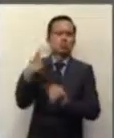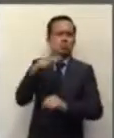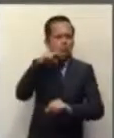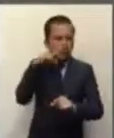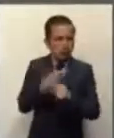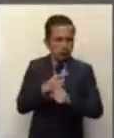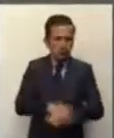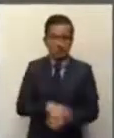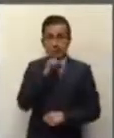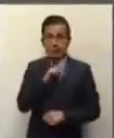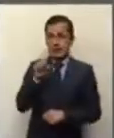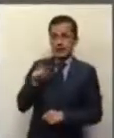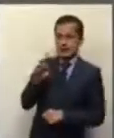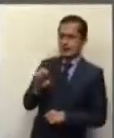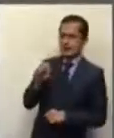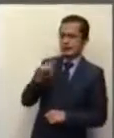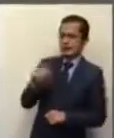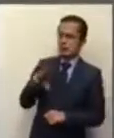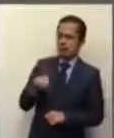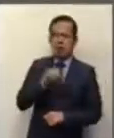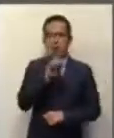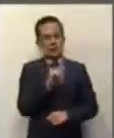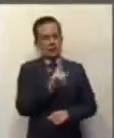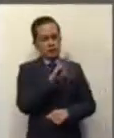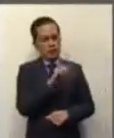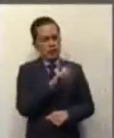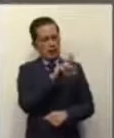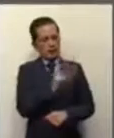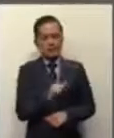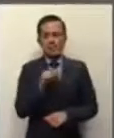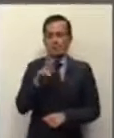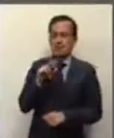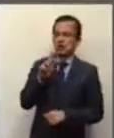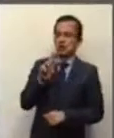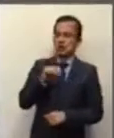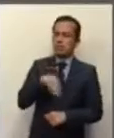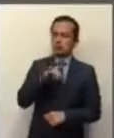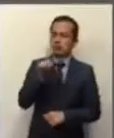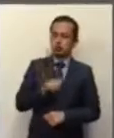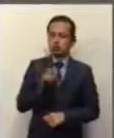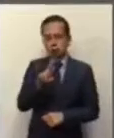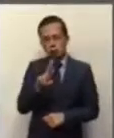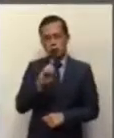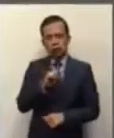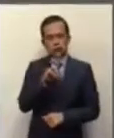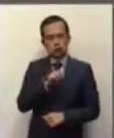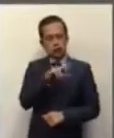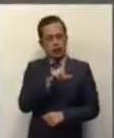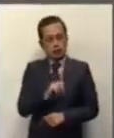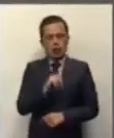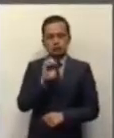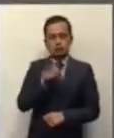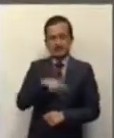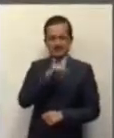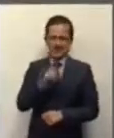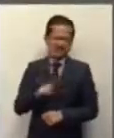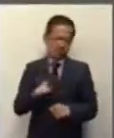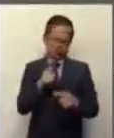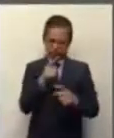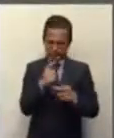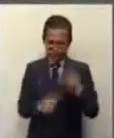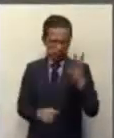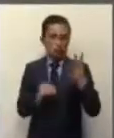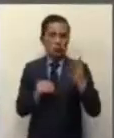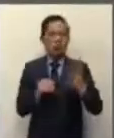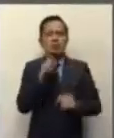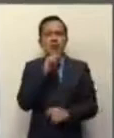Enrique Semo, Armando Bartra, Víctor Manuel Toledo Mansur, Consuelo Sánchez y Carlos Rea, entre otros, además de 15